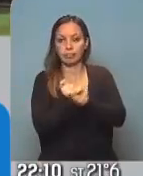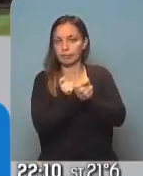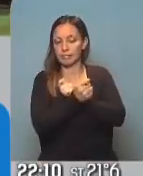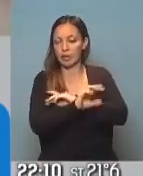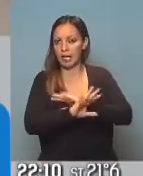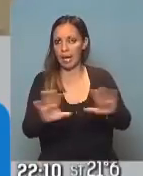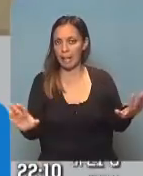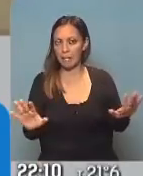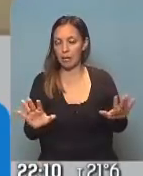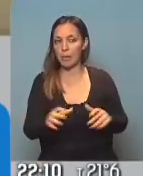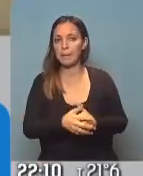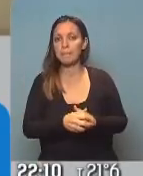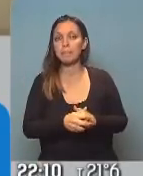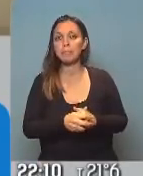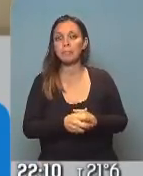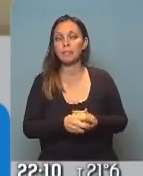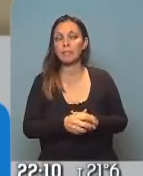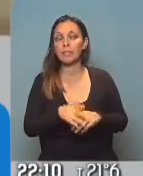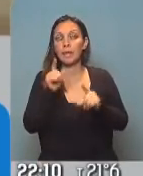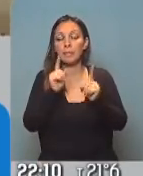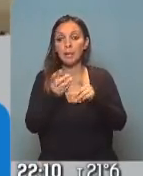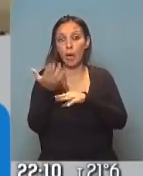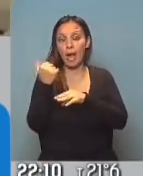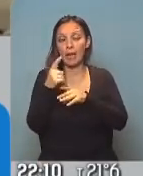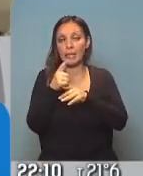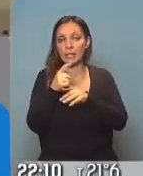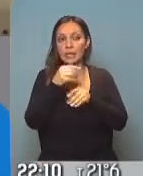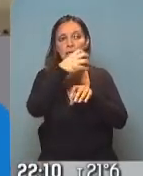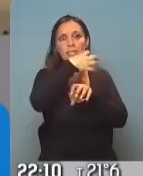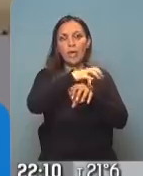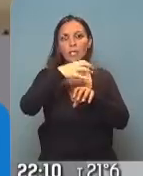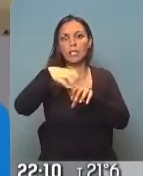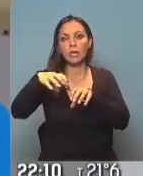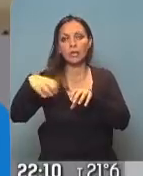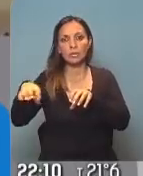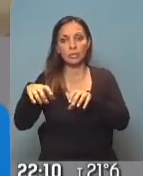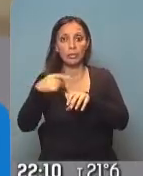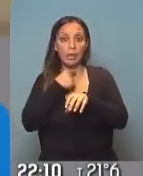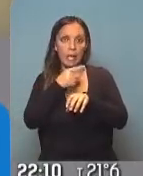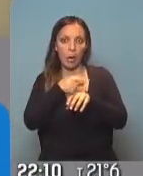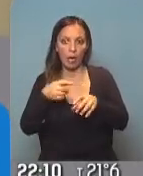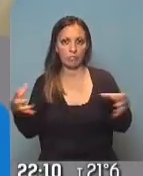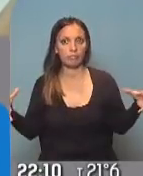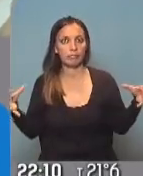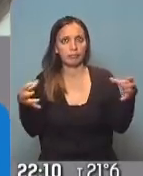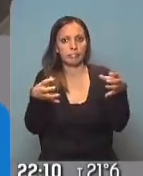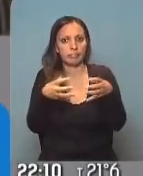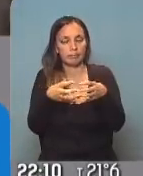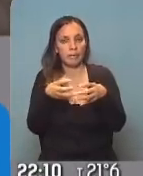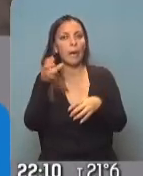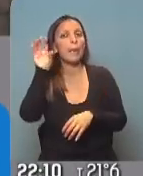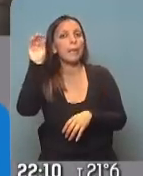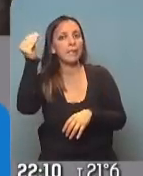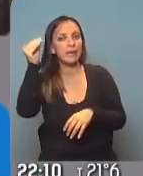concentra buena parte de las funciones que estaban distribuidas y dispersas en diferentes ministerios. Brasil va a tener